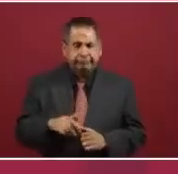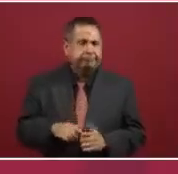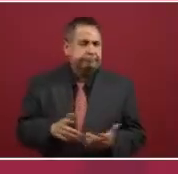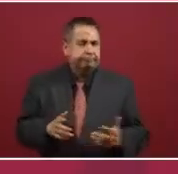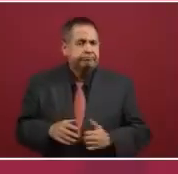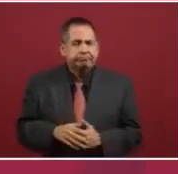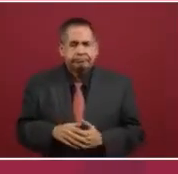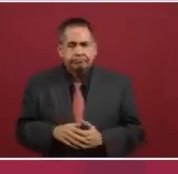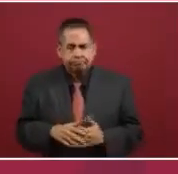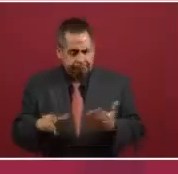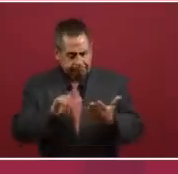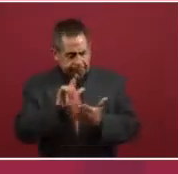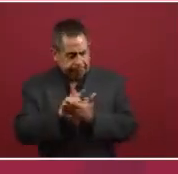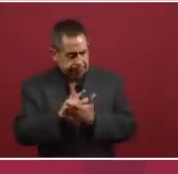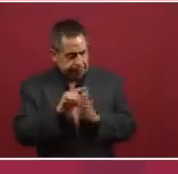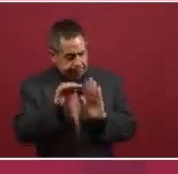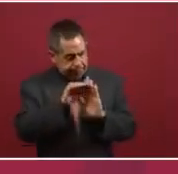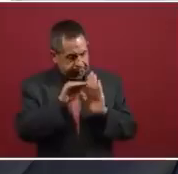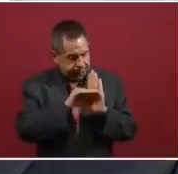un marco